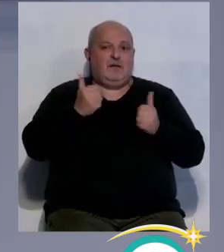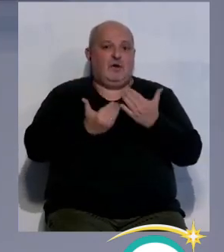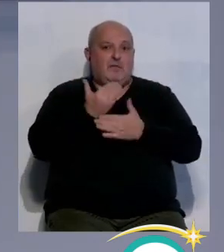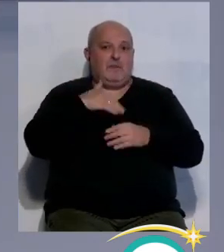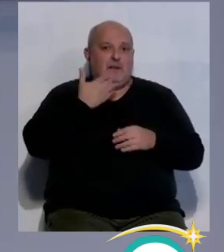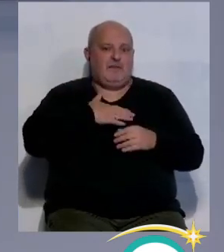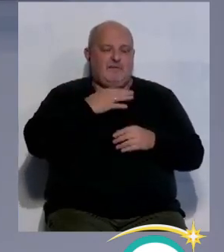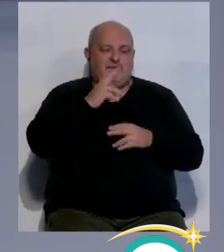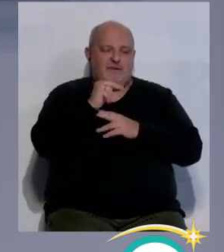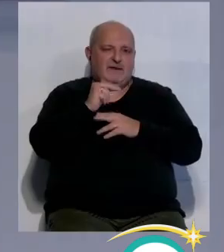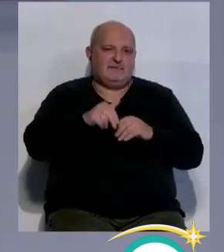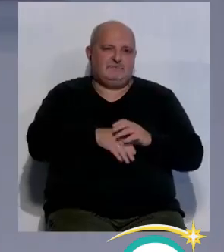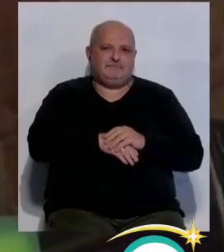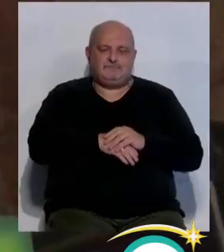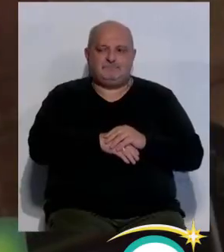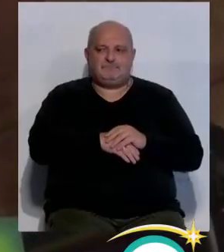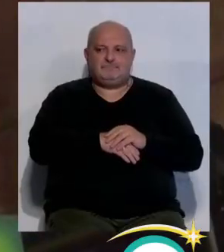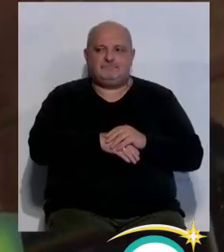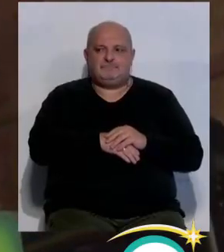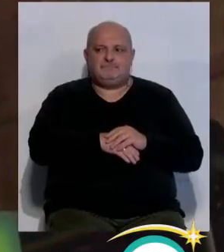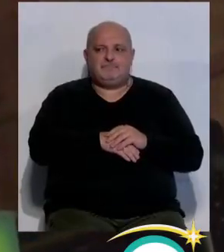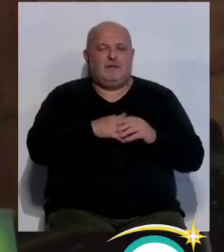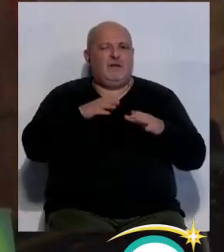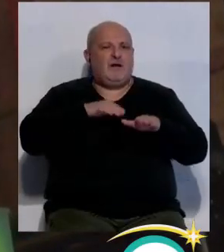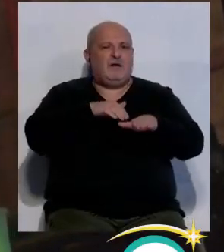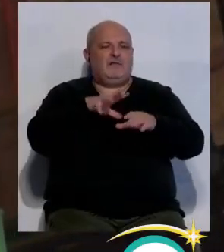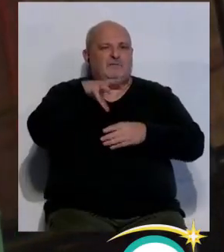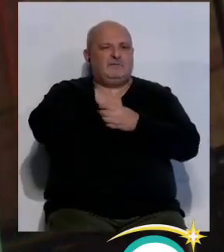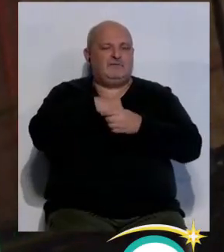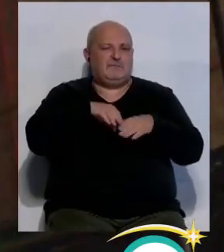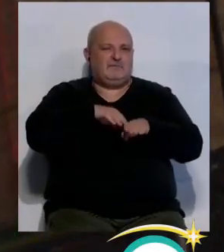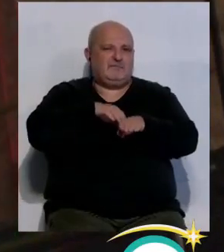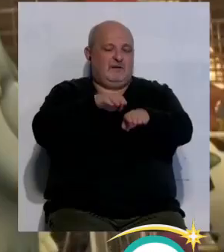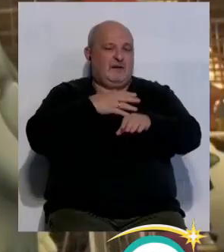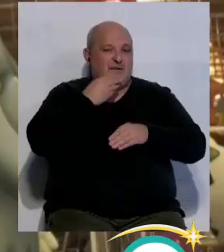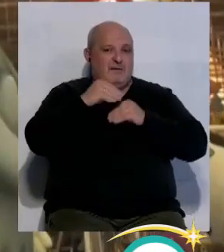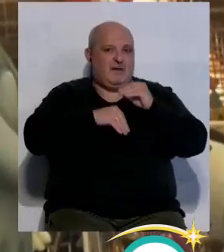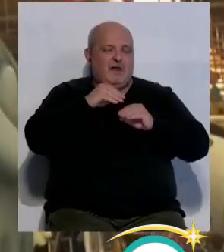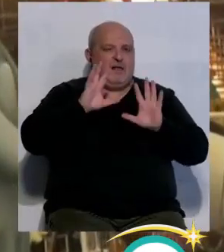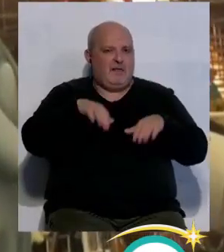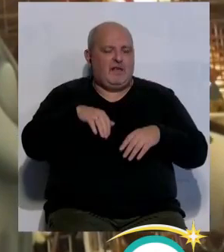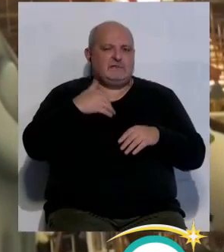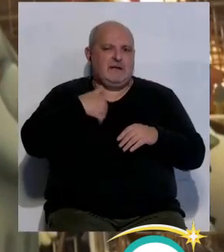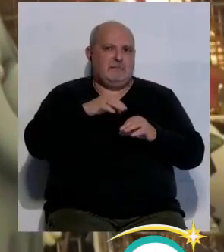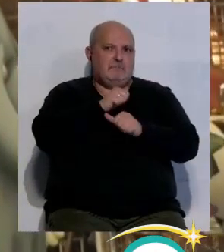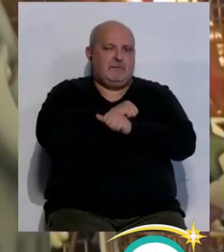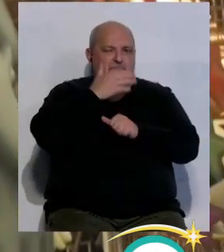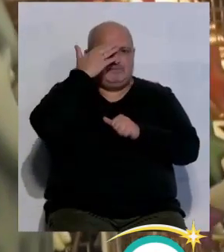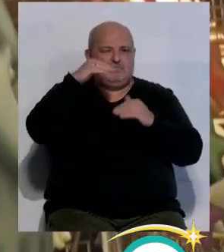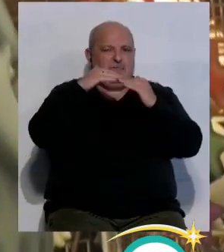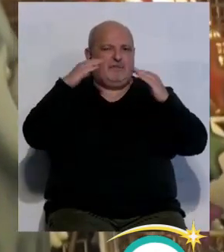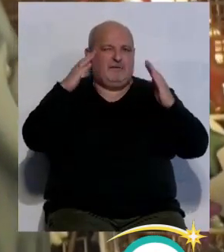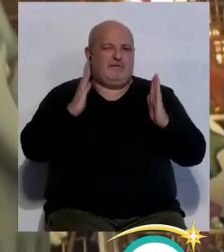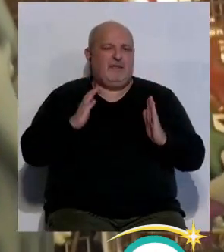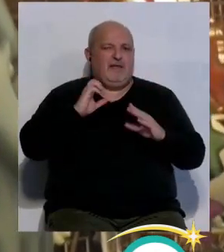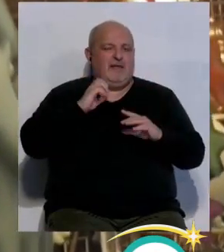jornada de mañana viernes. Las carrozas que integran el cortejo de los Reyes Magos de Cádiz aguardan en los antiguos